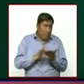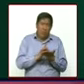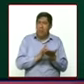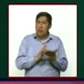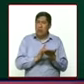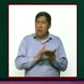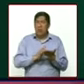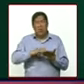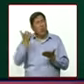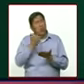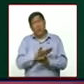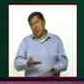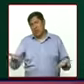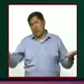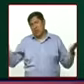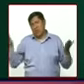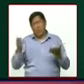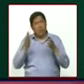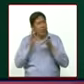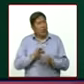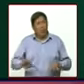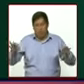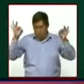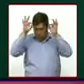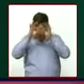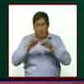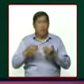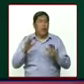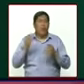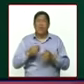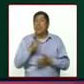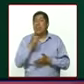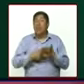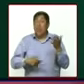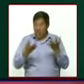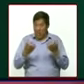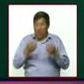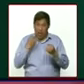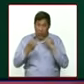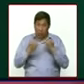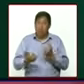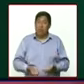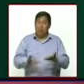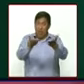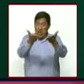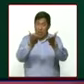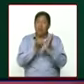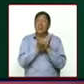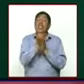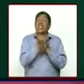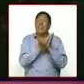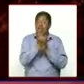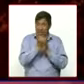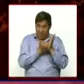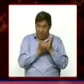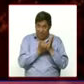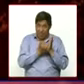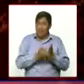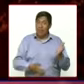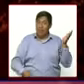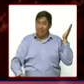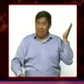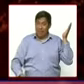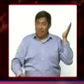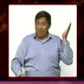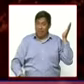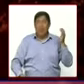y otros elementos que son importantes para los bomberos. ¿Quiere mayor información? Por favor, le presentamos también nuestra página web, donde usted puede